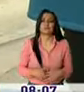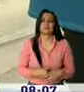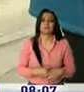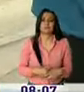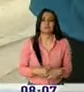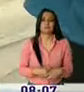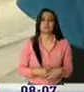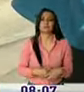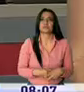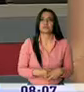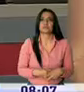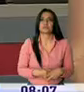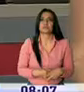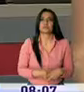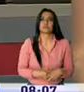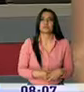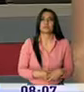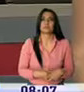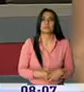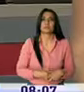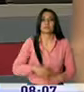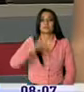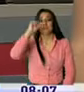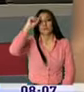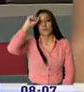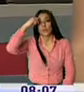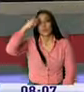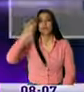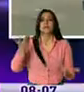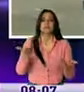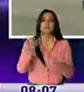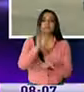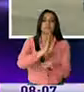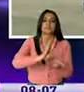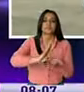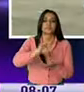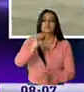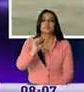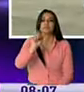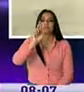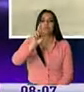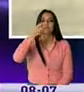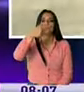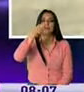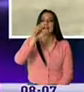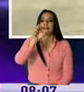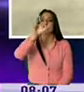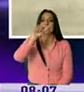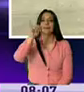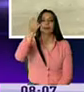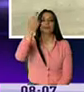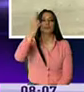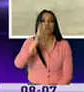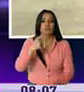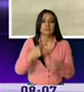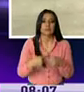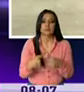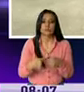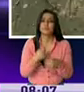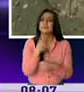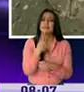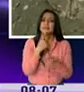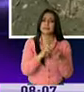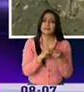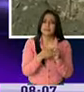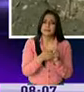Vintimilla. Les recordamos, autoridades, esto es en el sector de la Argelia, acá al sur de Quito, y recuerden también lo que están diciendo a los vecinos, que